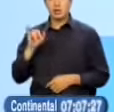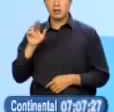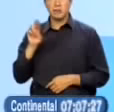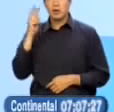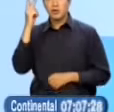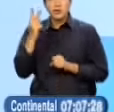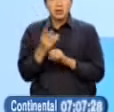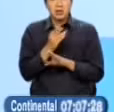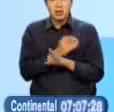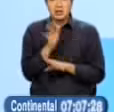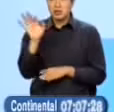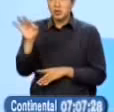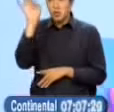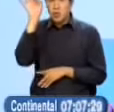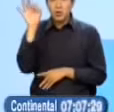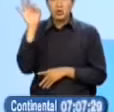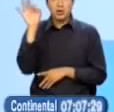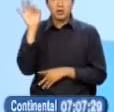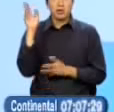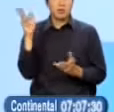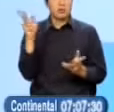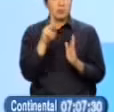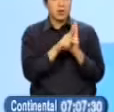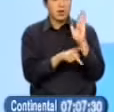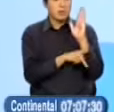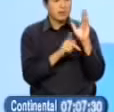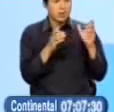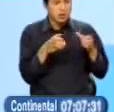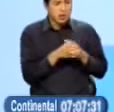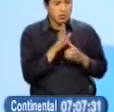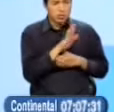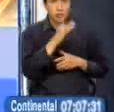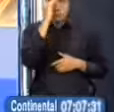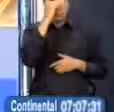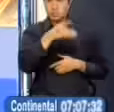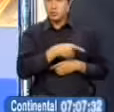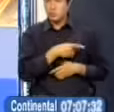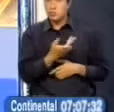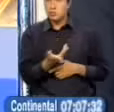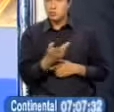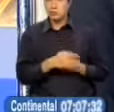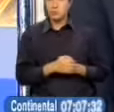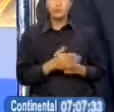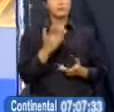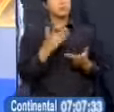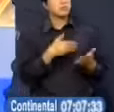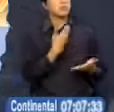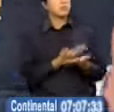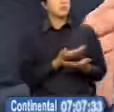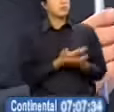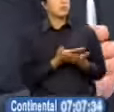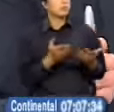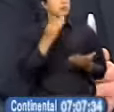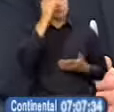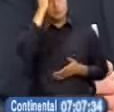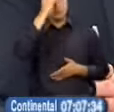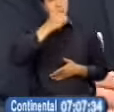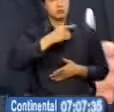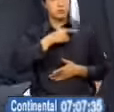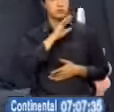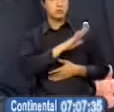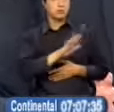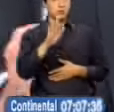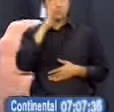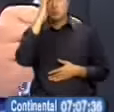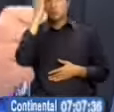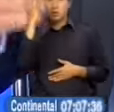años no estamos viviendo en un sistema parlamentario se puede argumentar también que esta decisión se